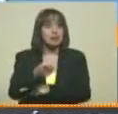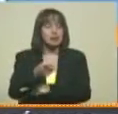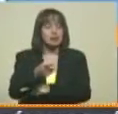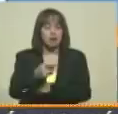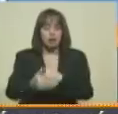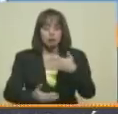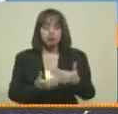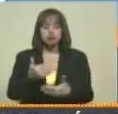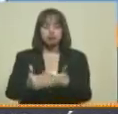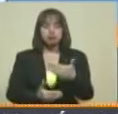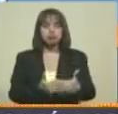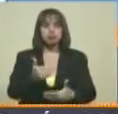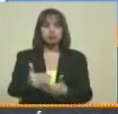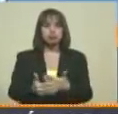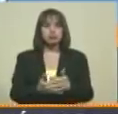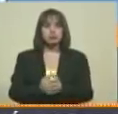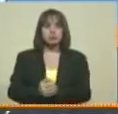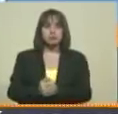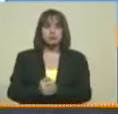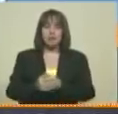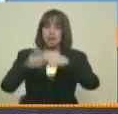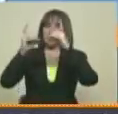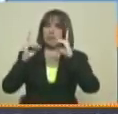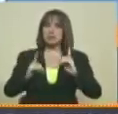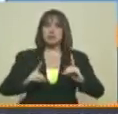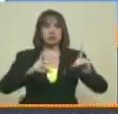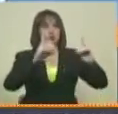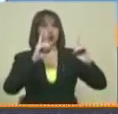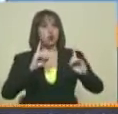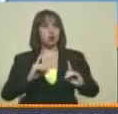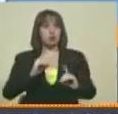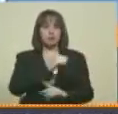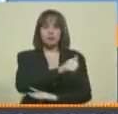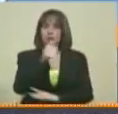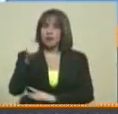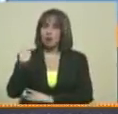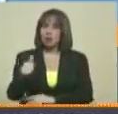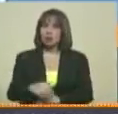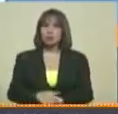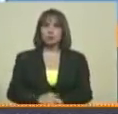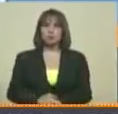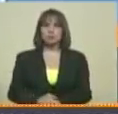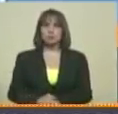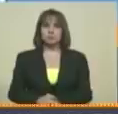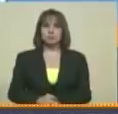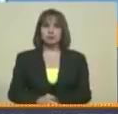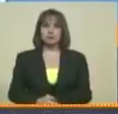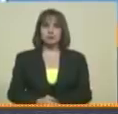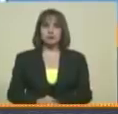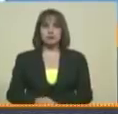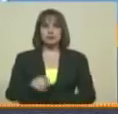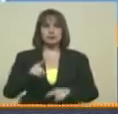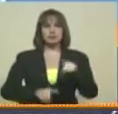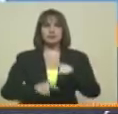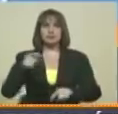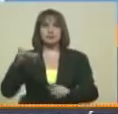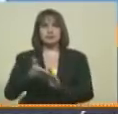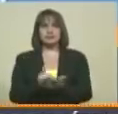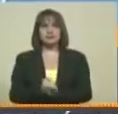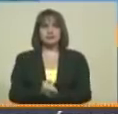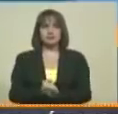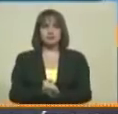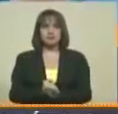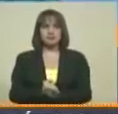avance, de toma de decisiones, de revisión, de mejorías, de rectificación,